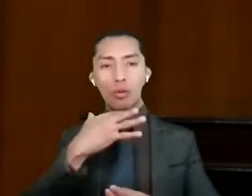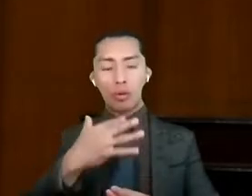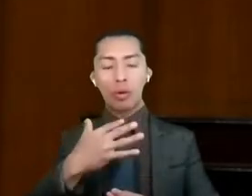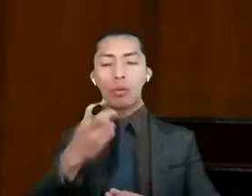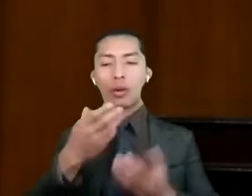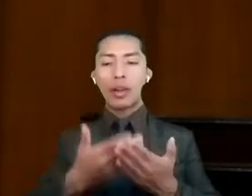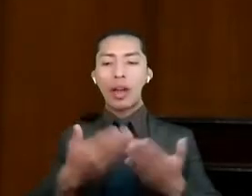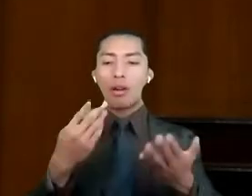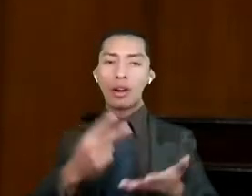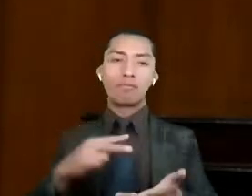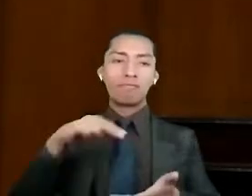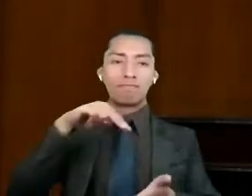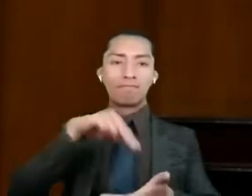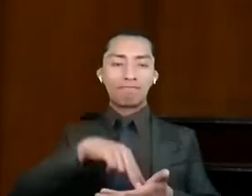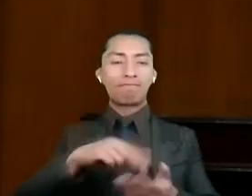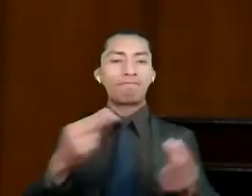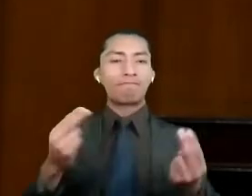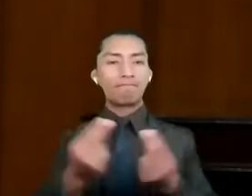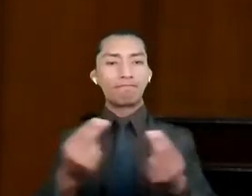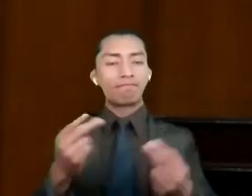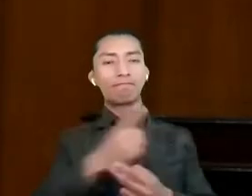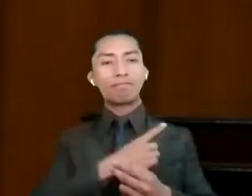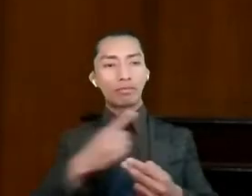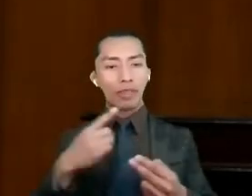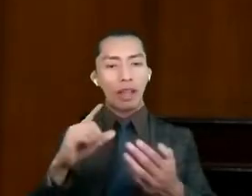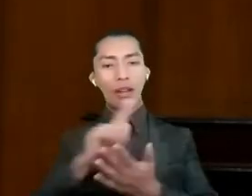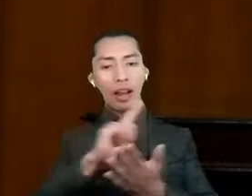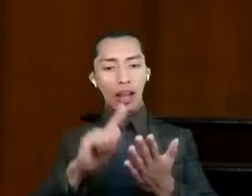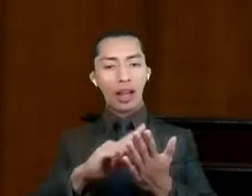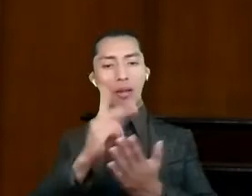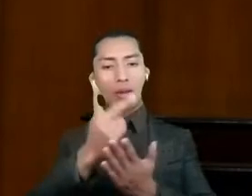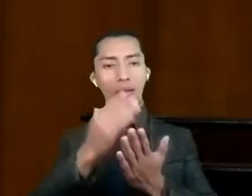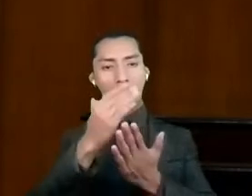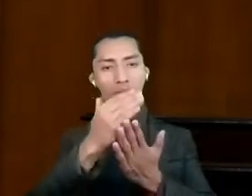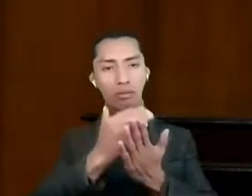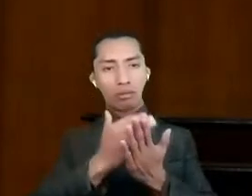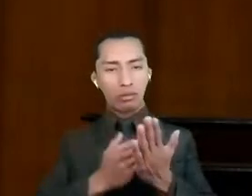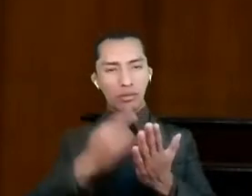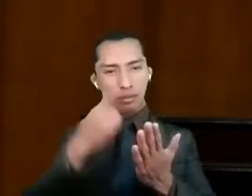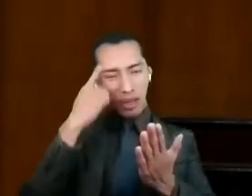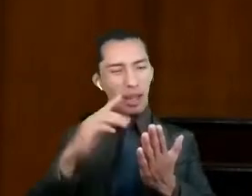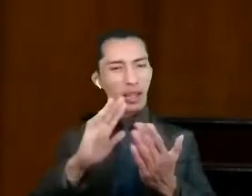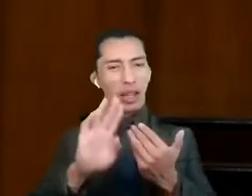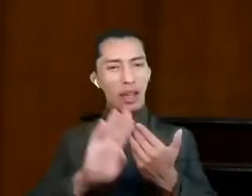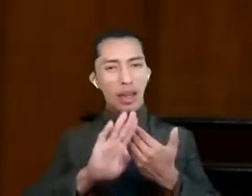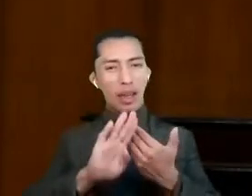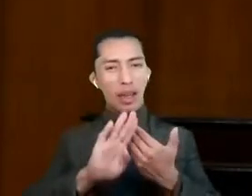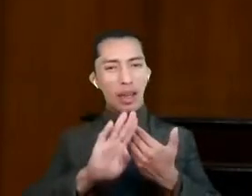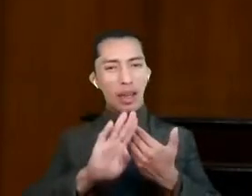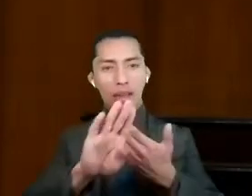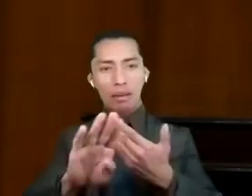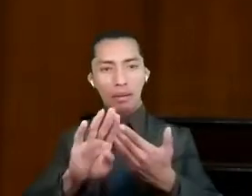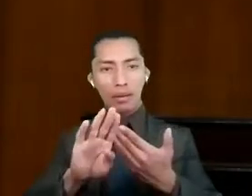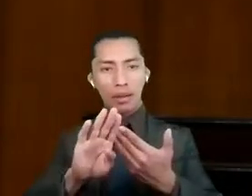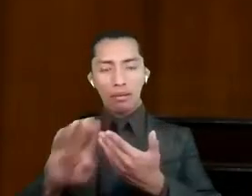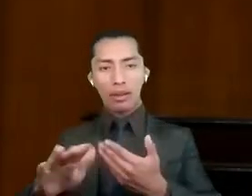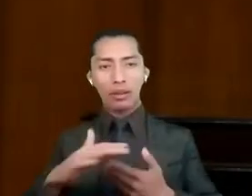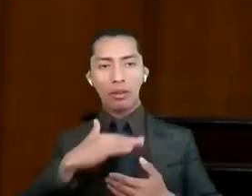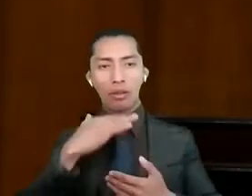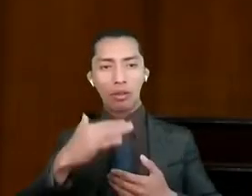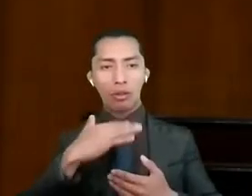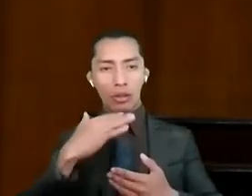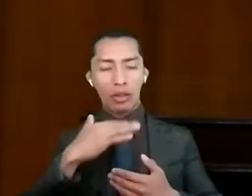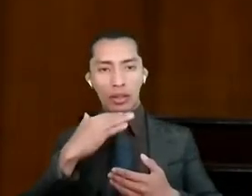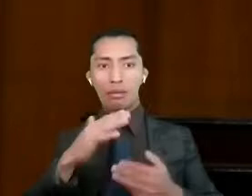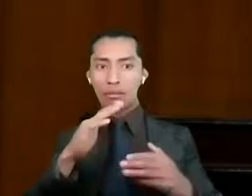tribuna nos pronunciamos por la necesidad de políticas públicas que inhiban estas conductas en todos los ámbitos de gobierno y en especial a todas las